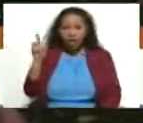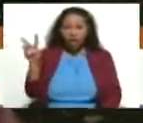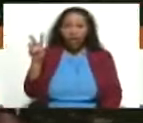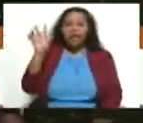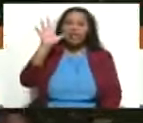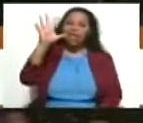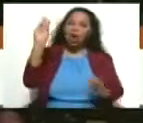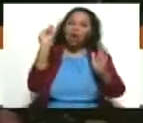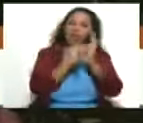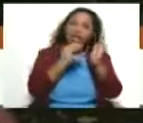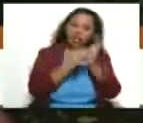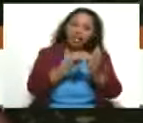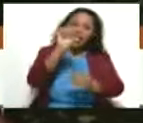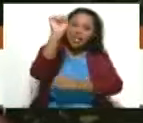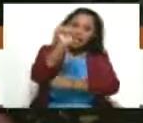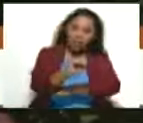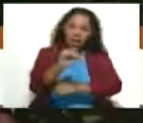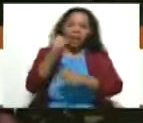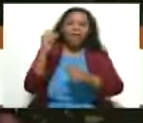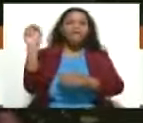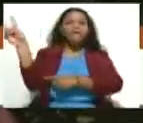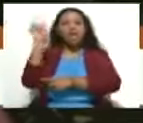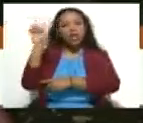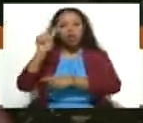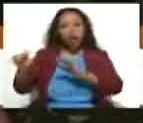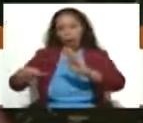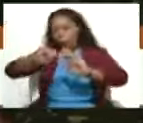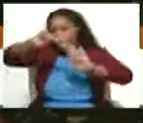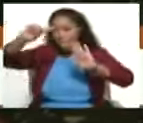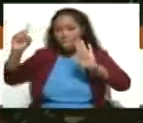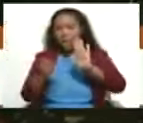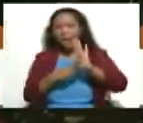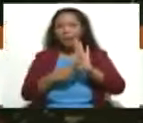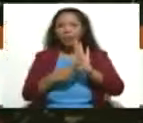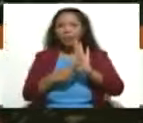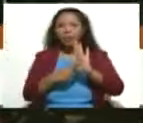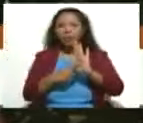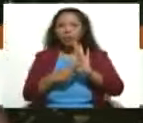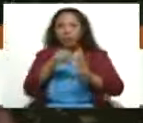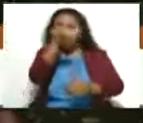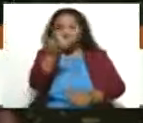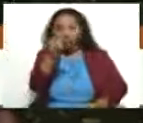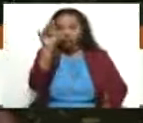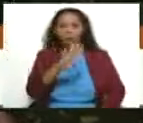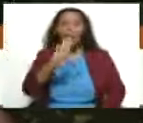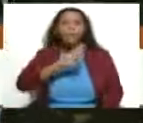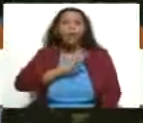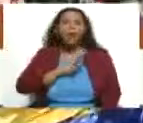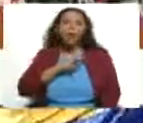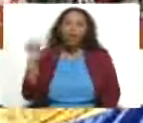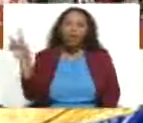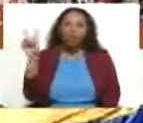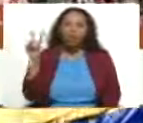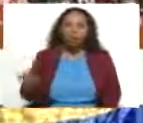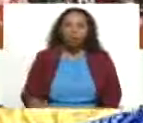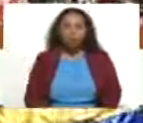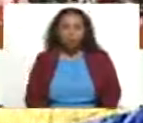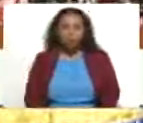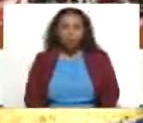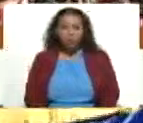independencia, 5 veces sí por Venezuela toda. Y el Esequibo es de Venezuela.